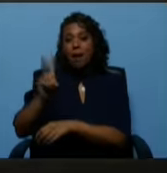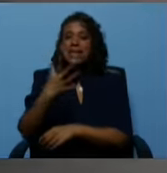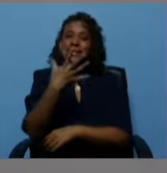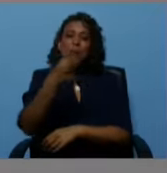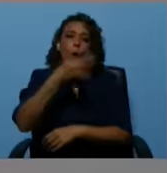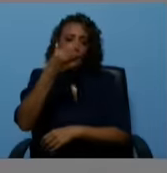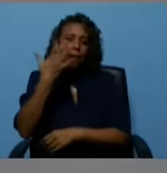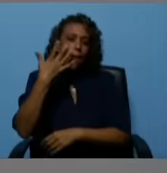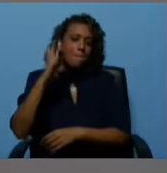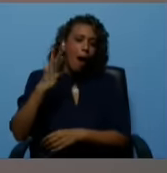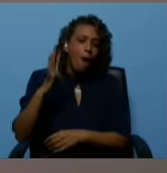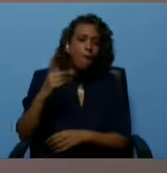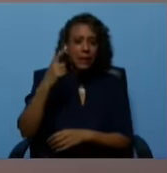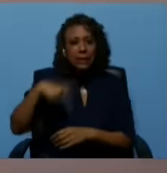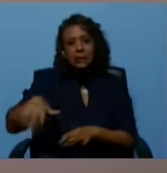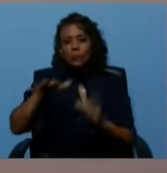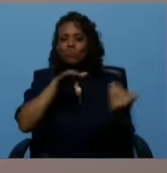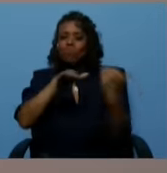la tarde.